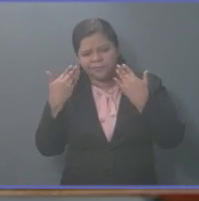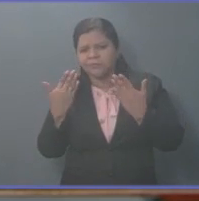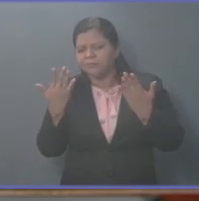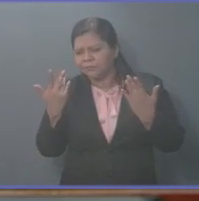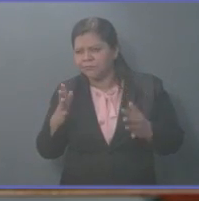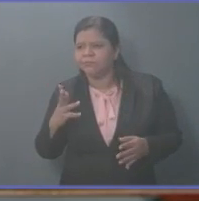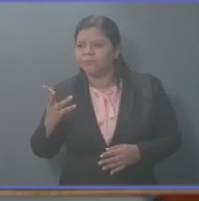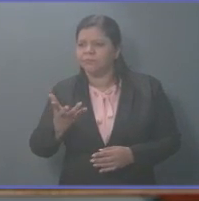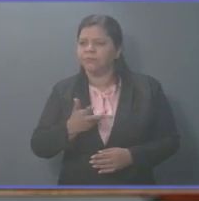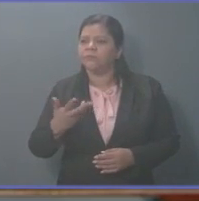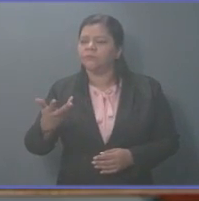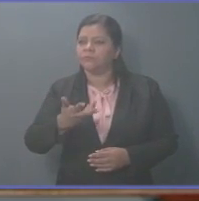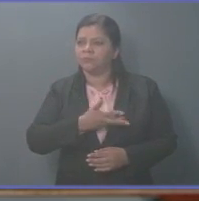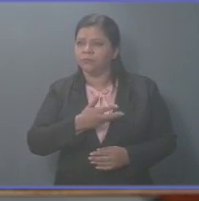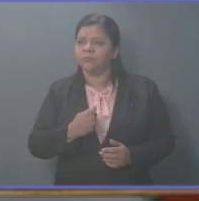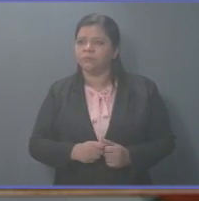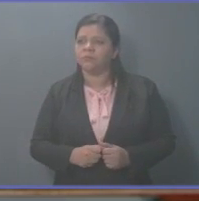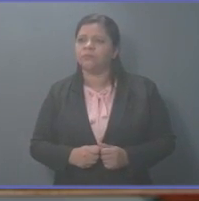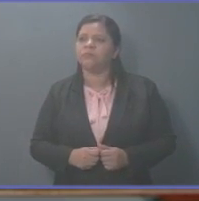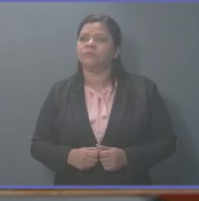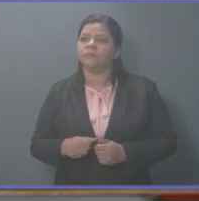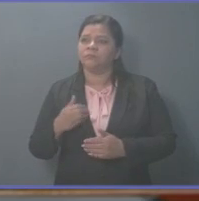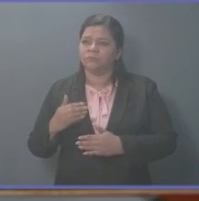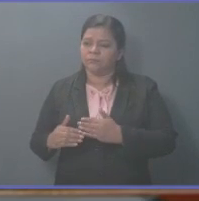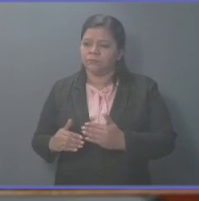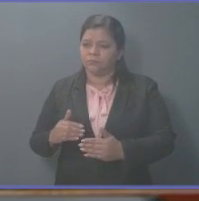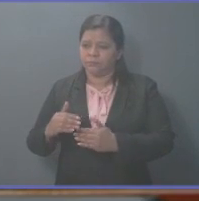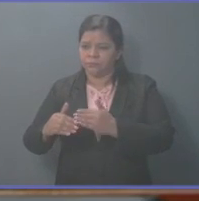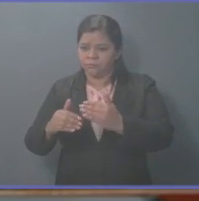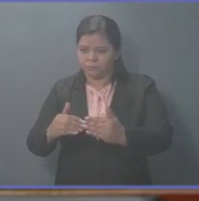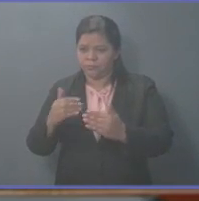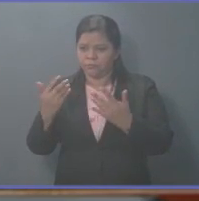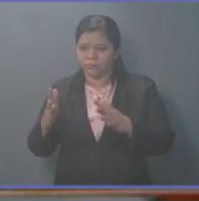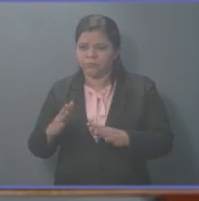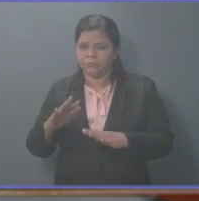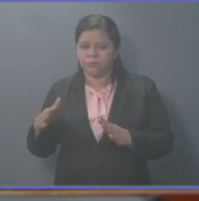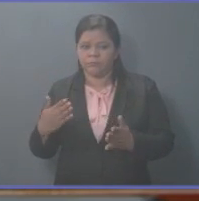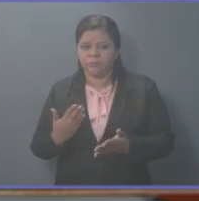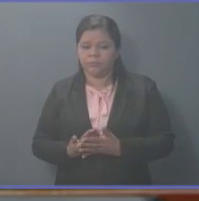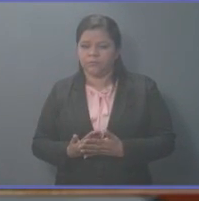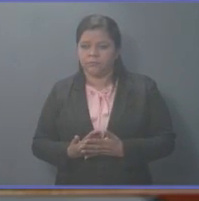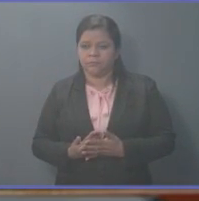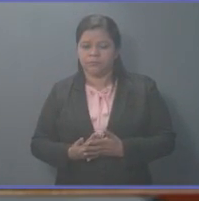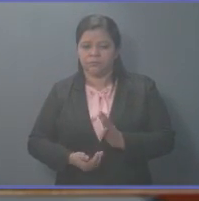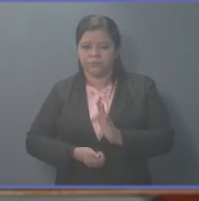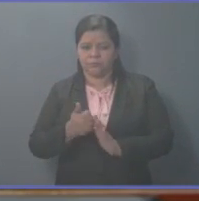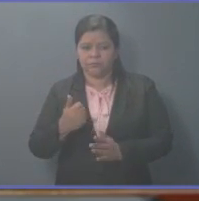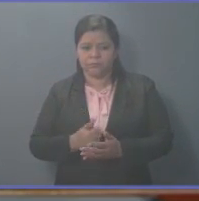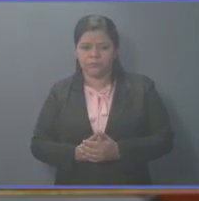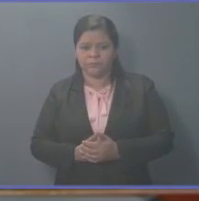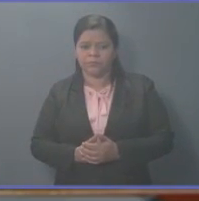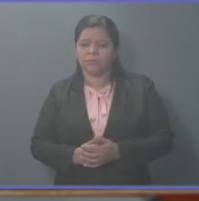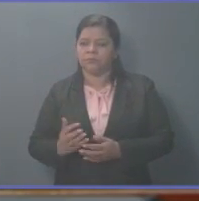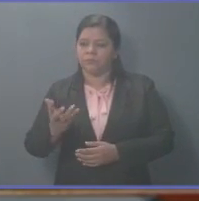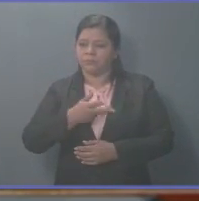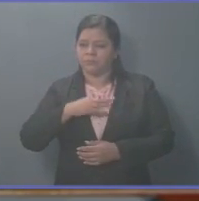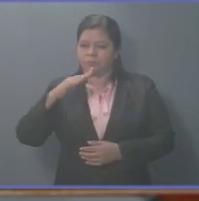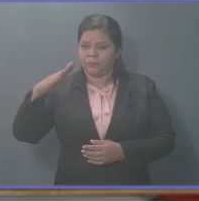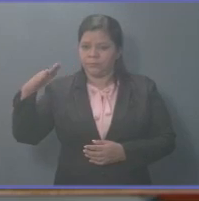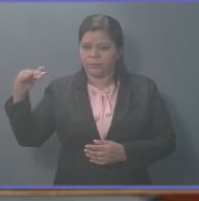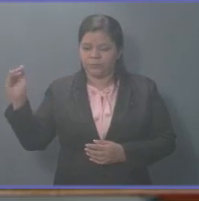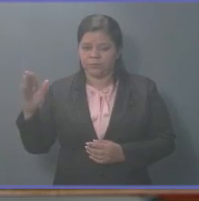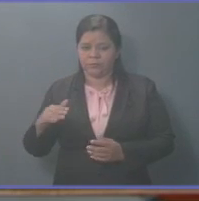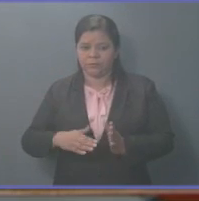ser parte de este proceso que le da un reconocimiento en el país, en